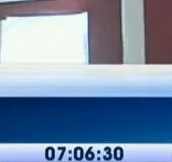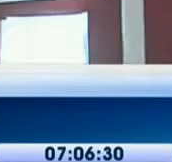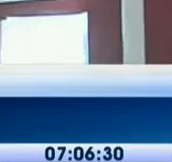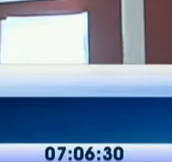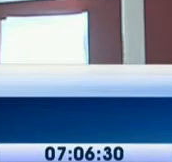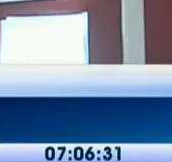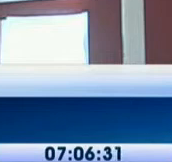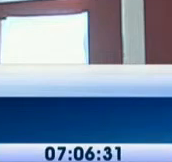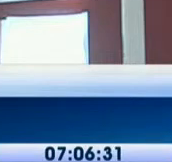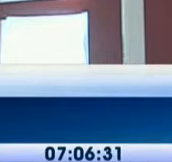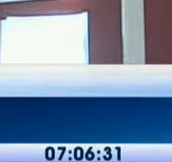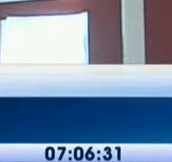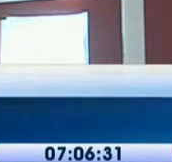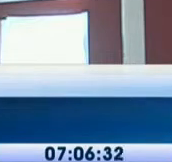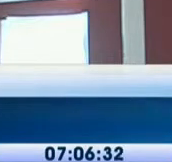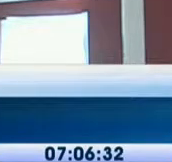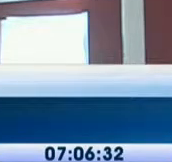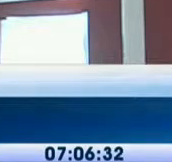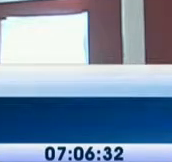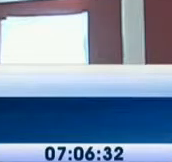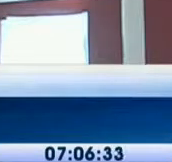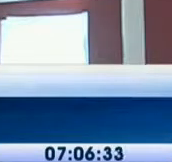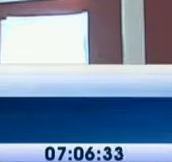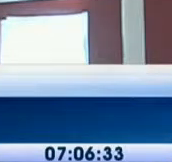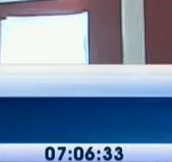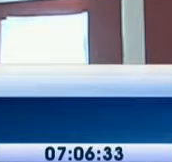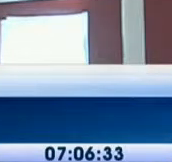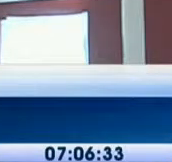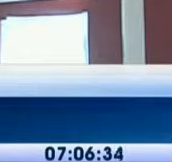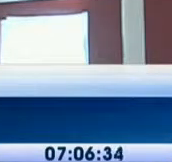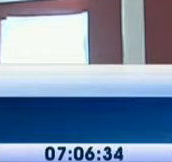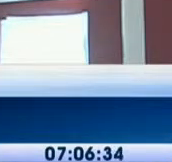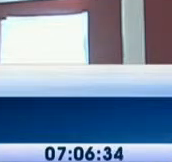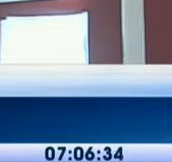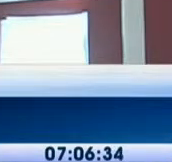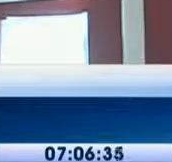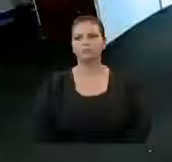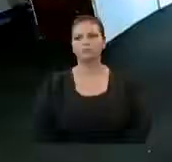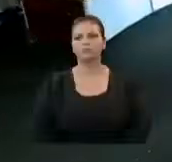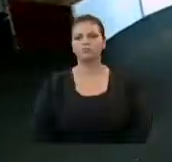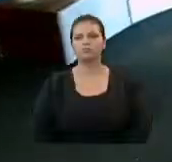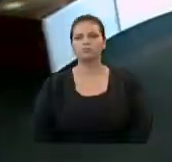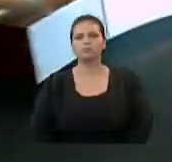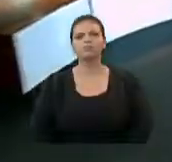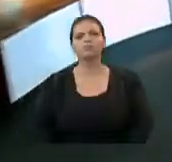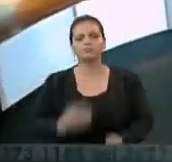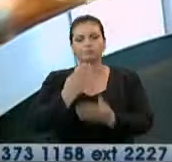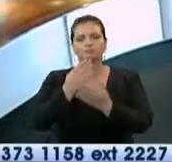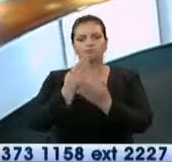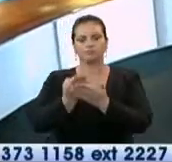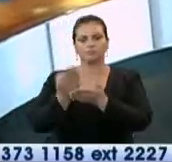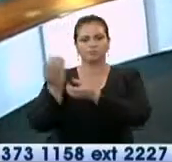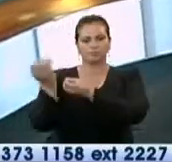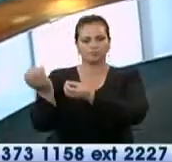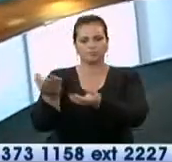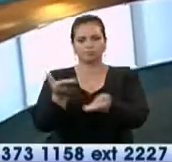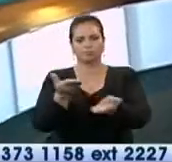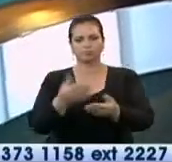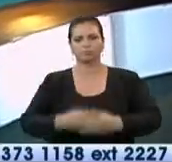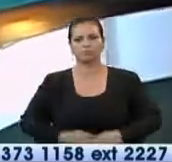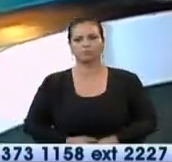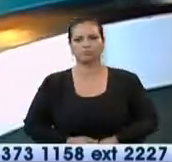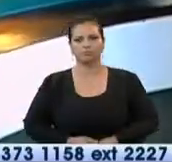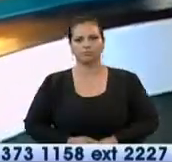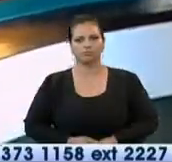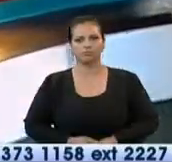en especial a los conductores de las tricimotos, quienes hacían de las... Bueno. Gracias, Infobae, por la información del clima en América. Ahora